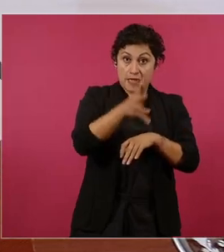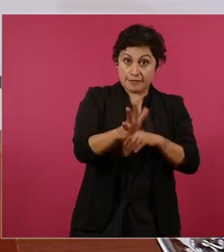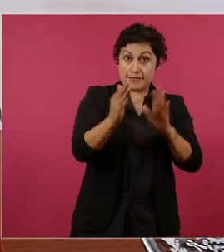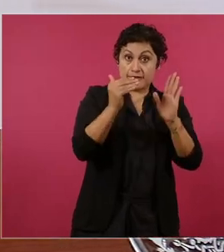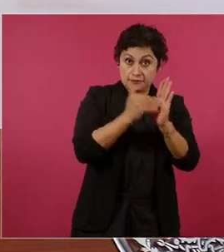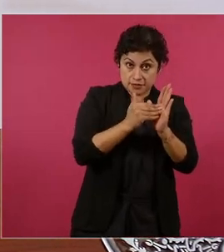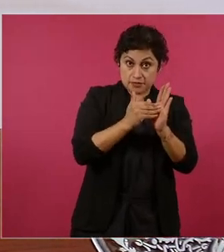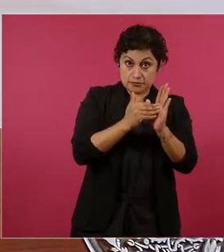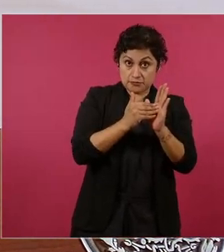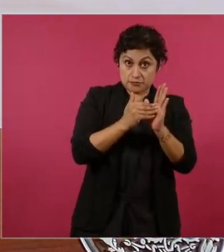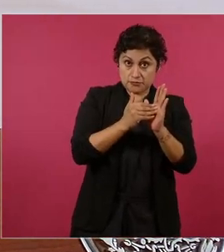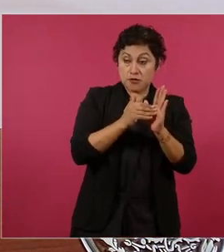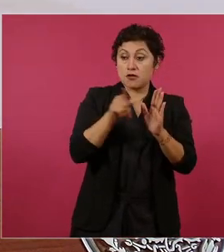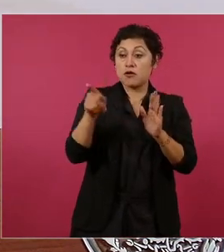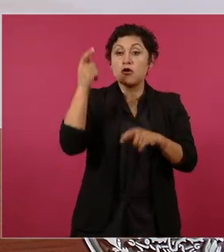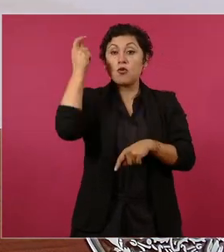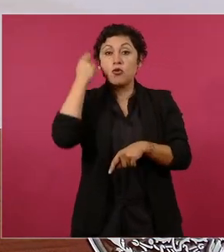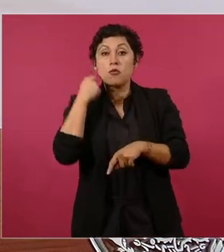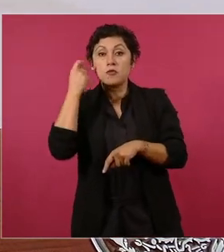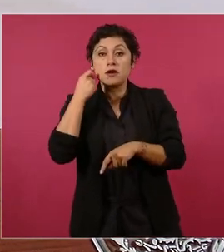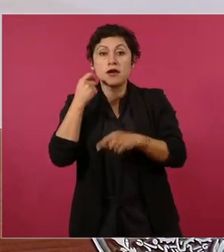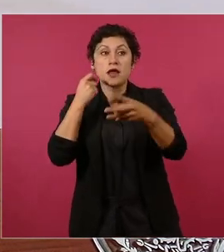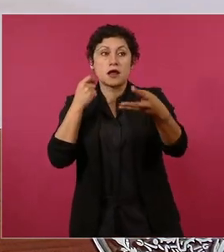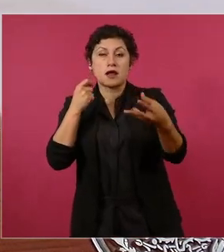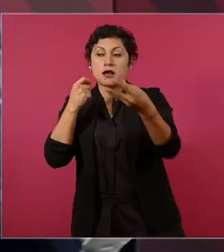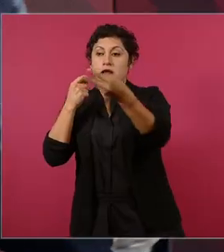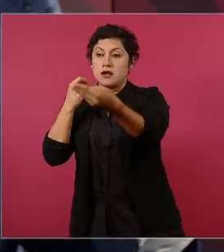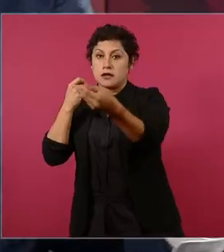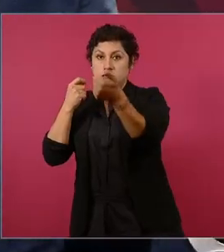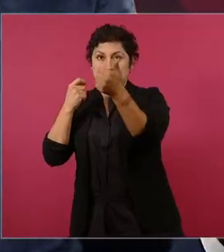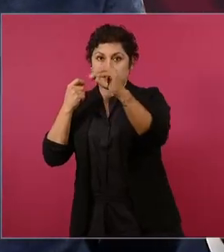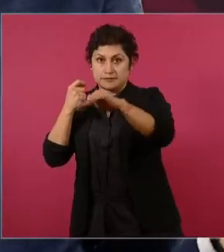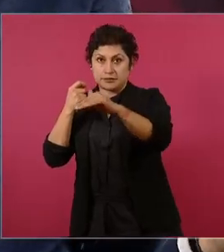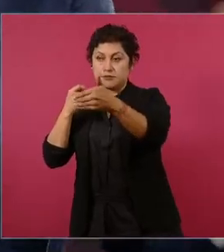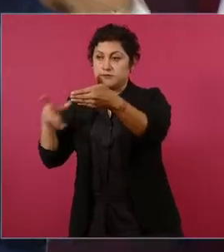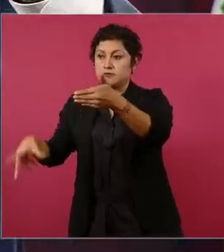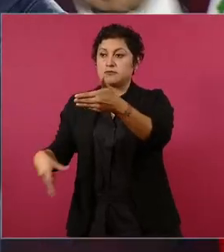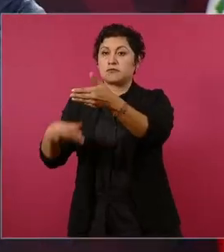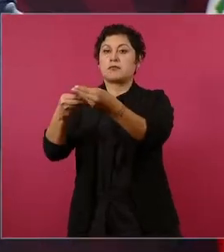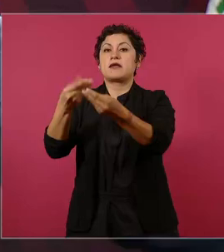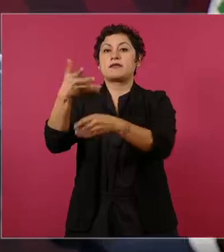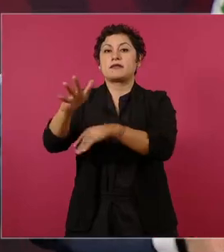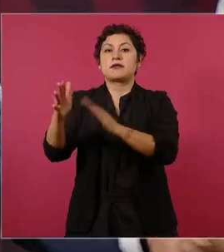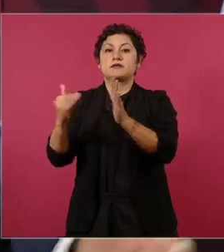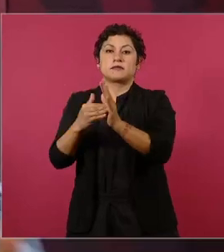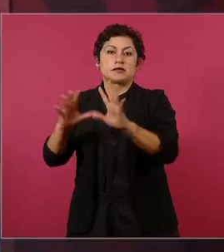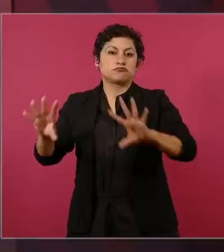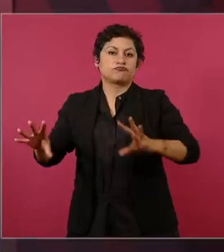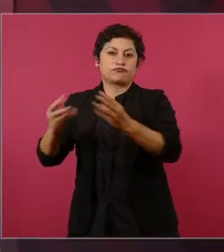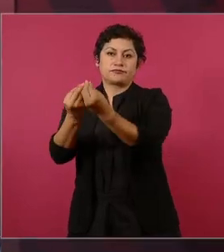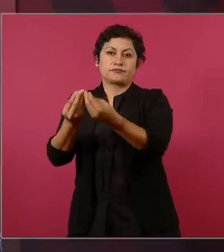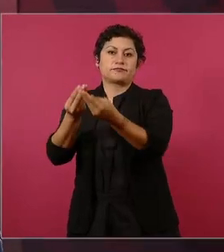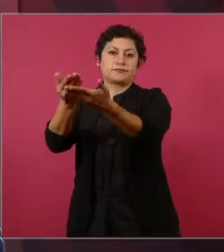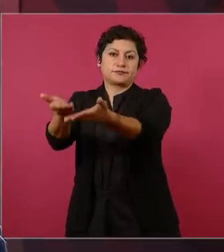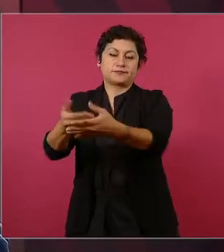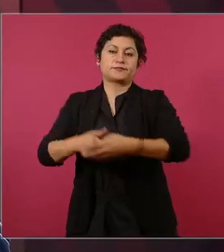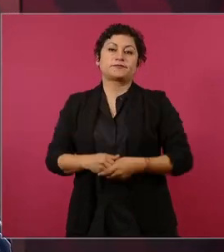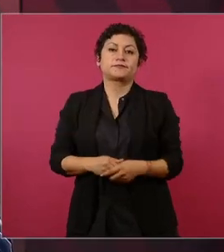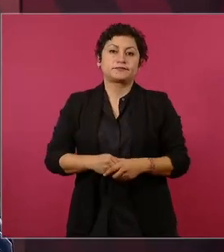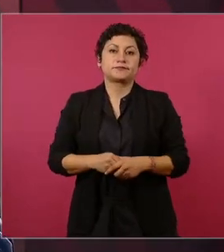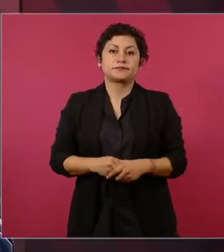10. Entonces, no hicimos, no cancelamos las Afores